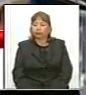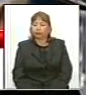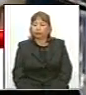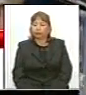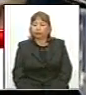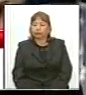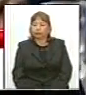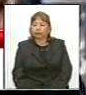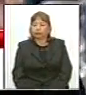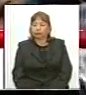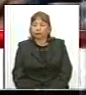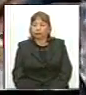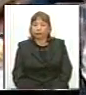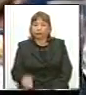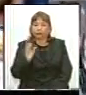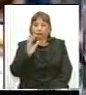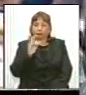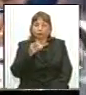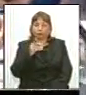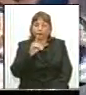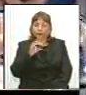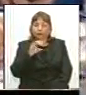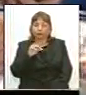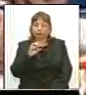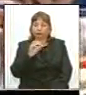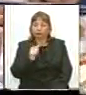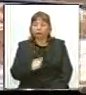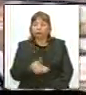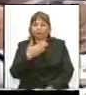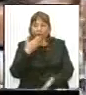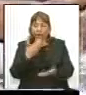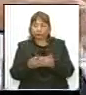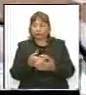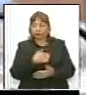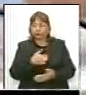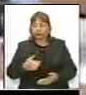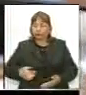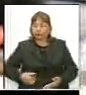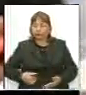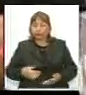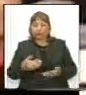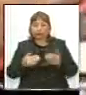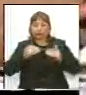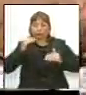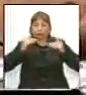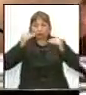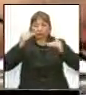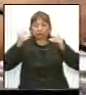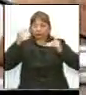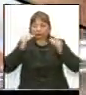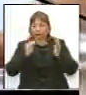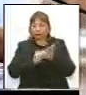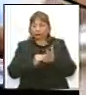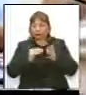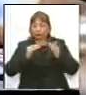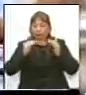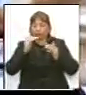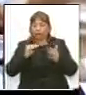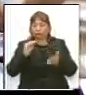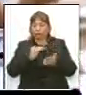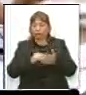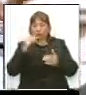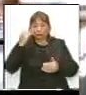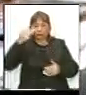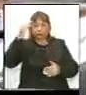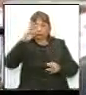Congresista Choquehuanca tiene la palabra. Muchas gracias, presidente. Parece que la temperatura se va elevando cada vez más y estamos llegando a niveles